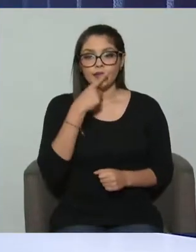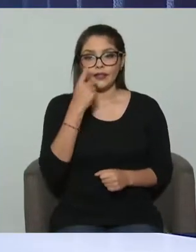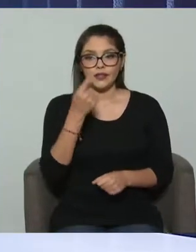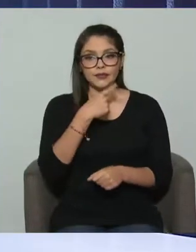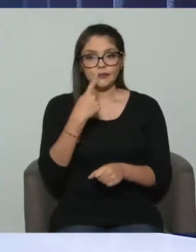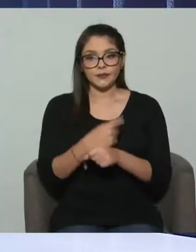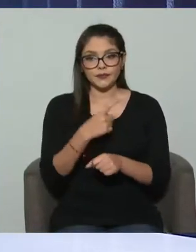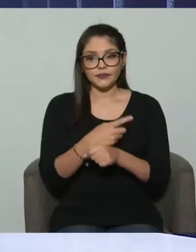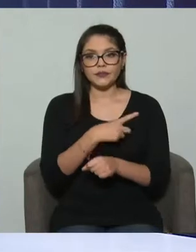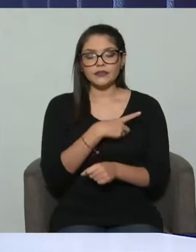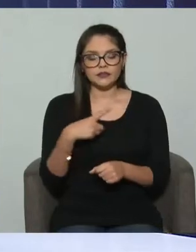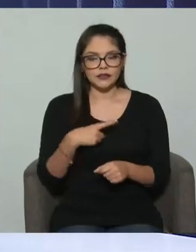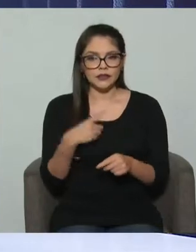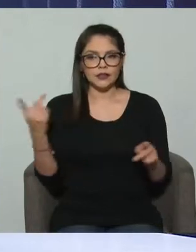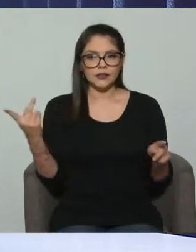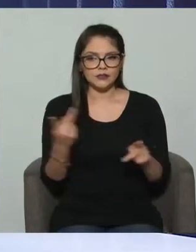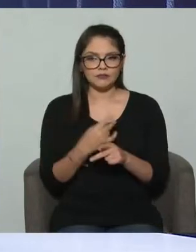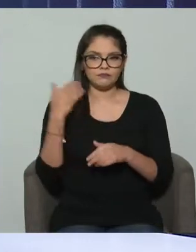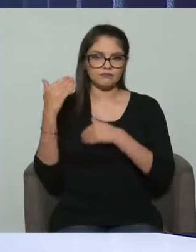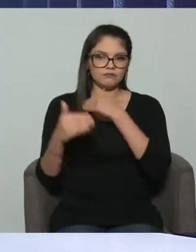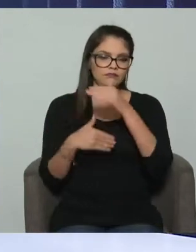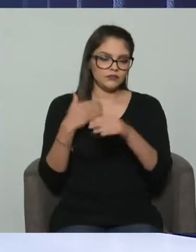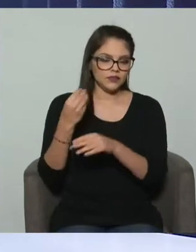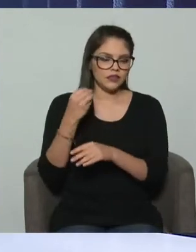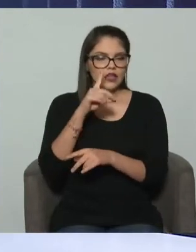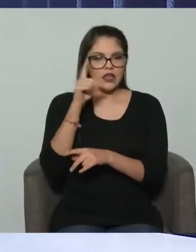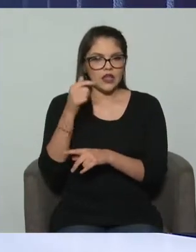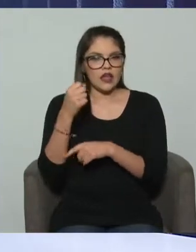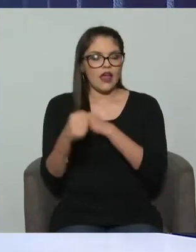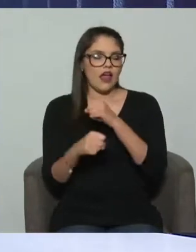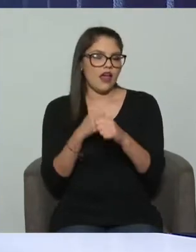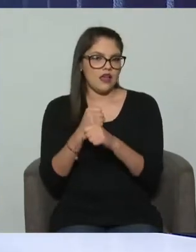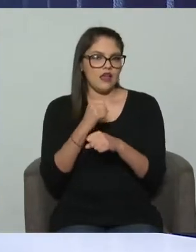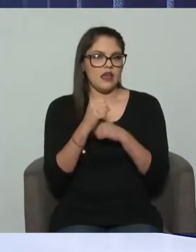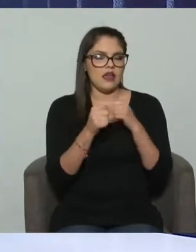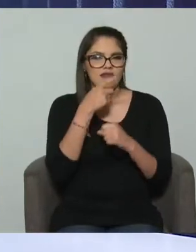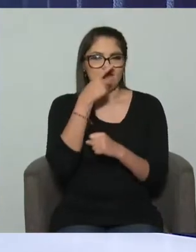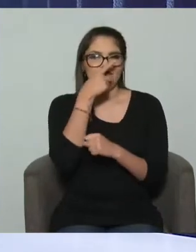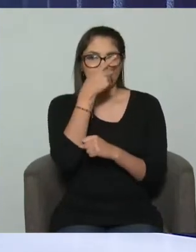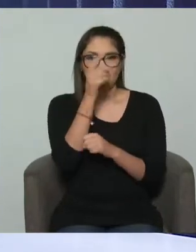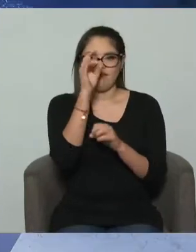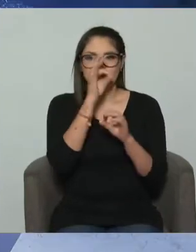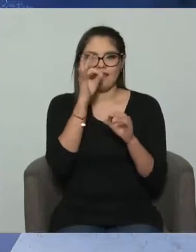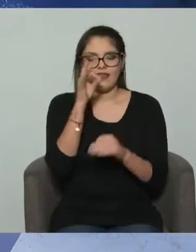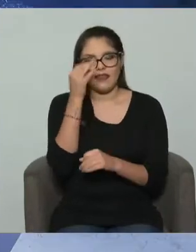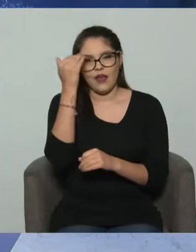haya transcurrido varios sexenios con esta visión adultocentrista, como mencionas?